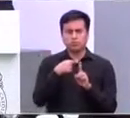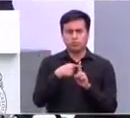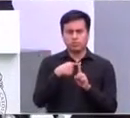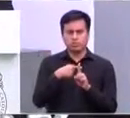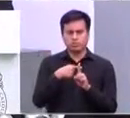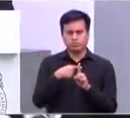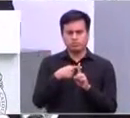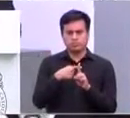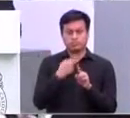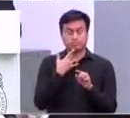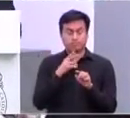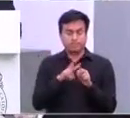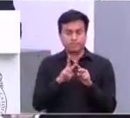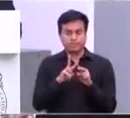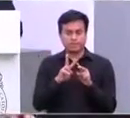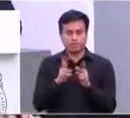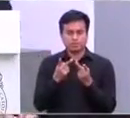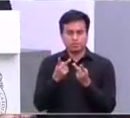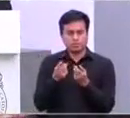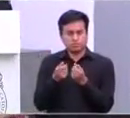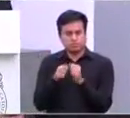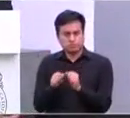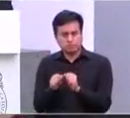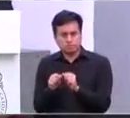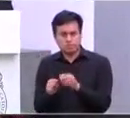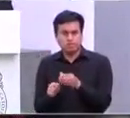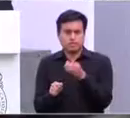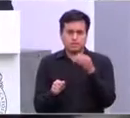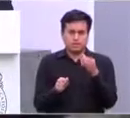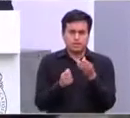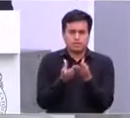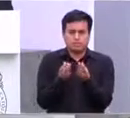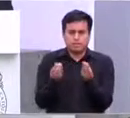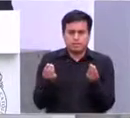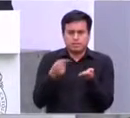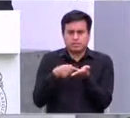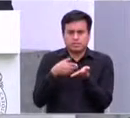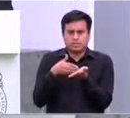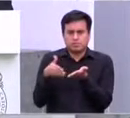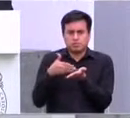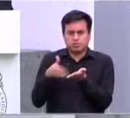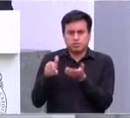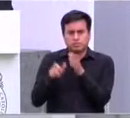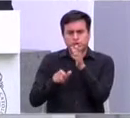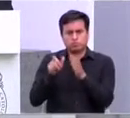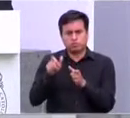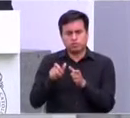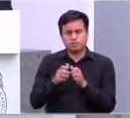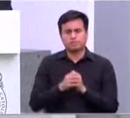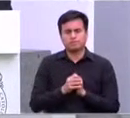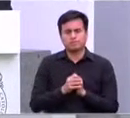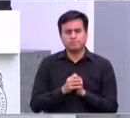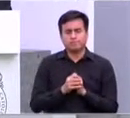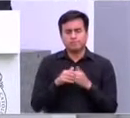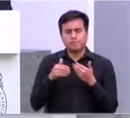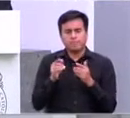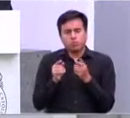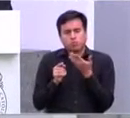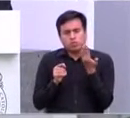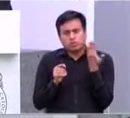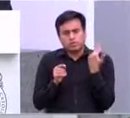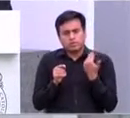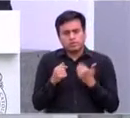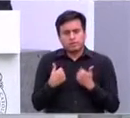que ha sacado de la miseria a miles de millones de personas y que últimamente